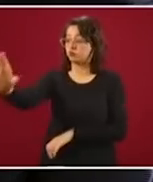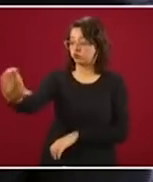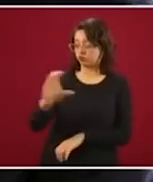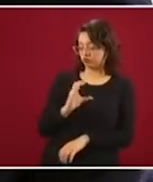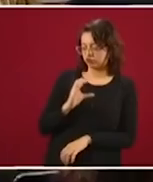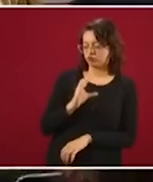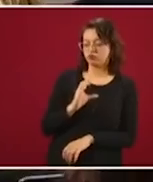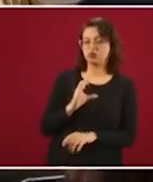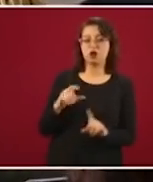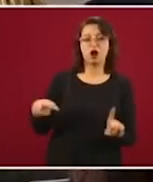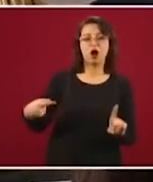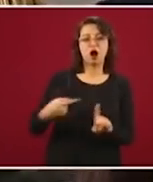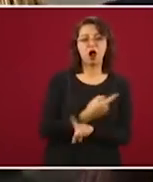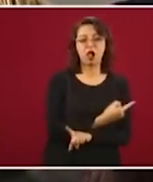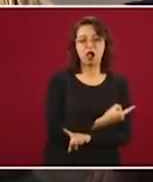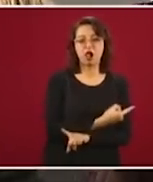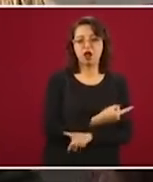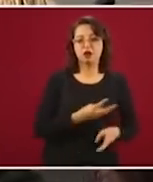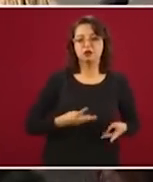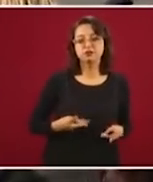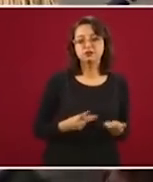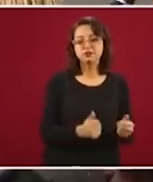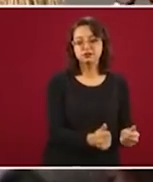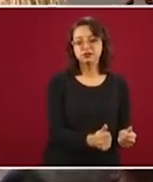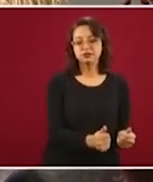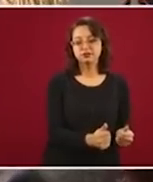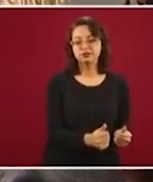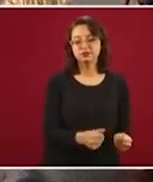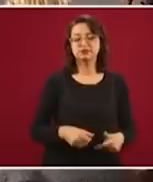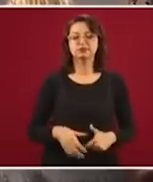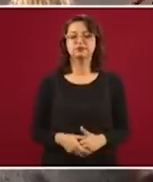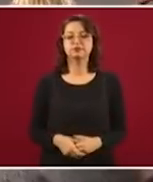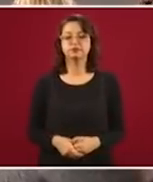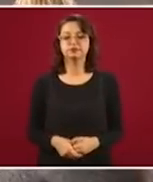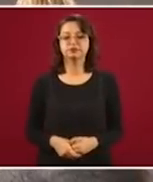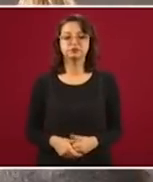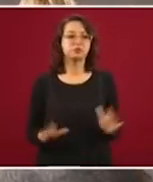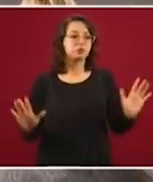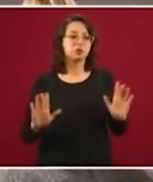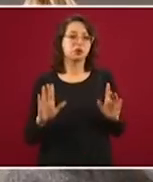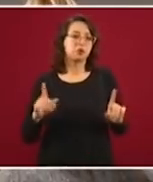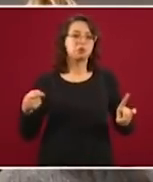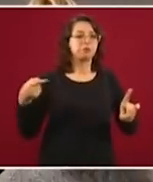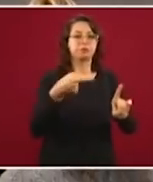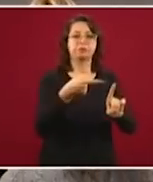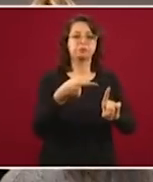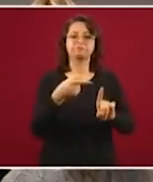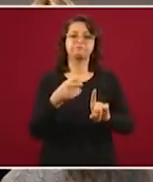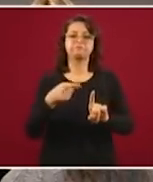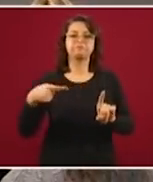y se desviaba el dinero a otros propósitos,